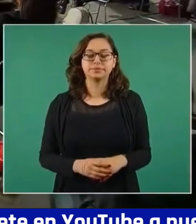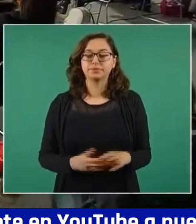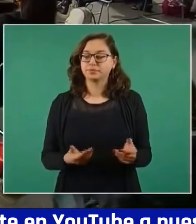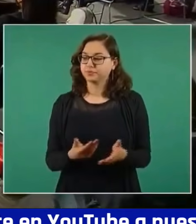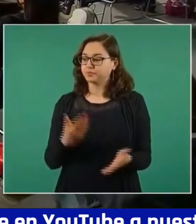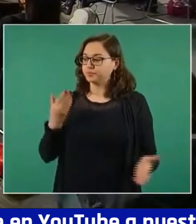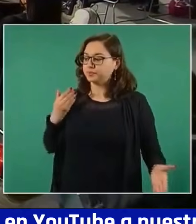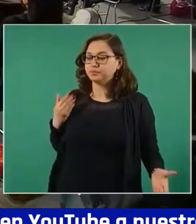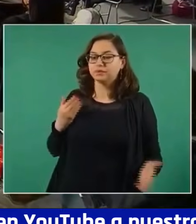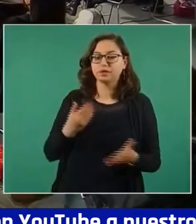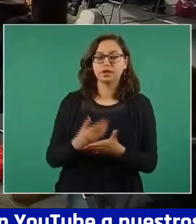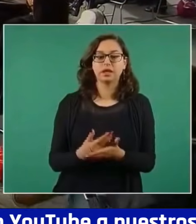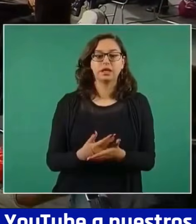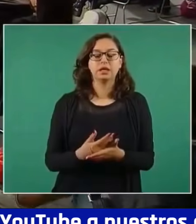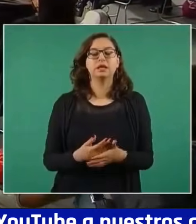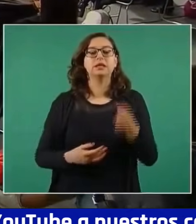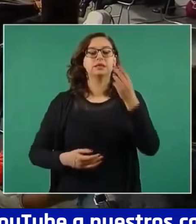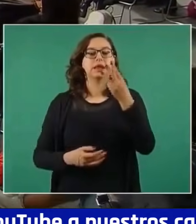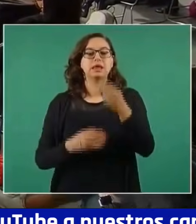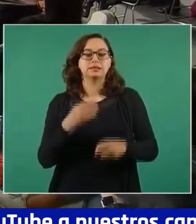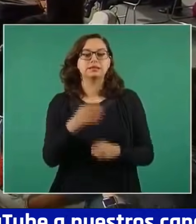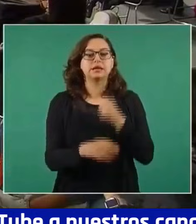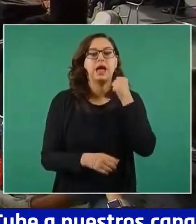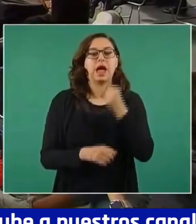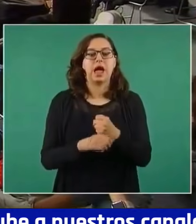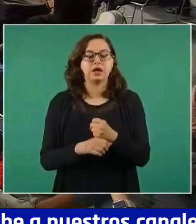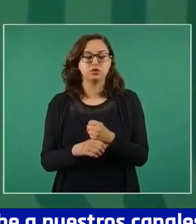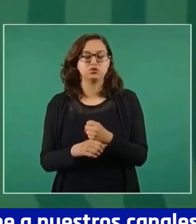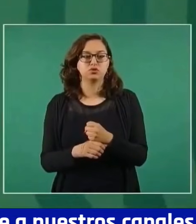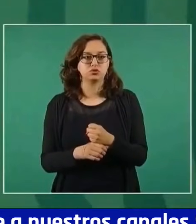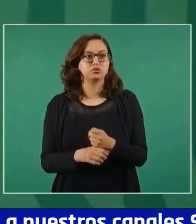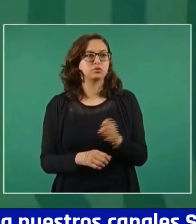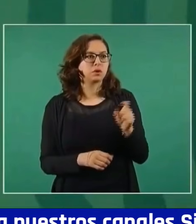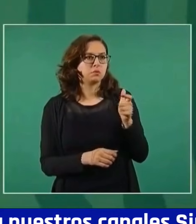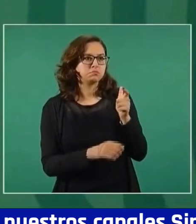termina su gobierno. Por ejemplo, invité